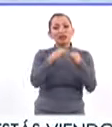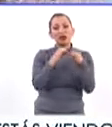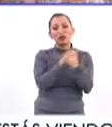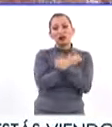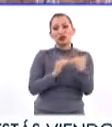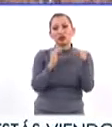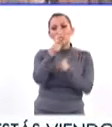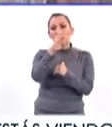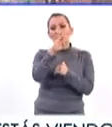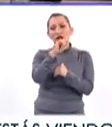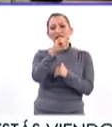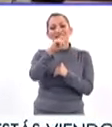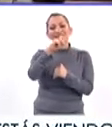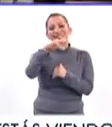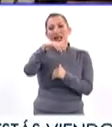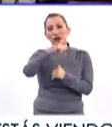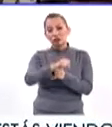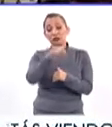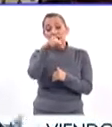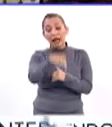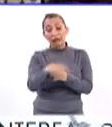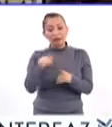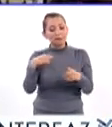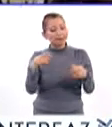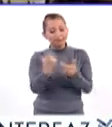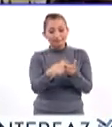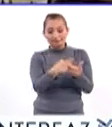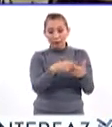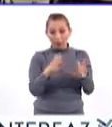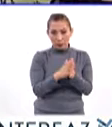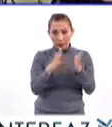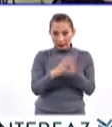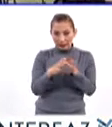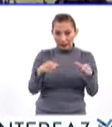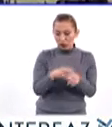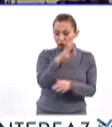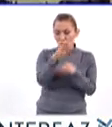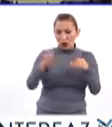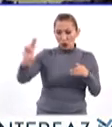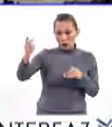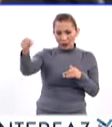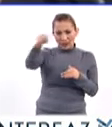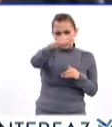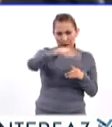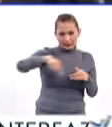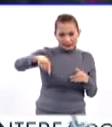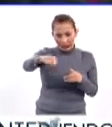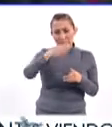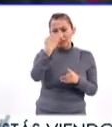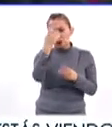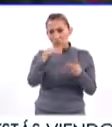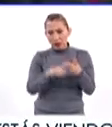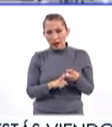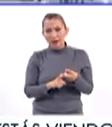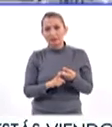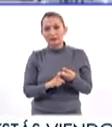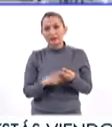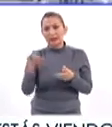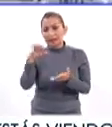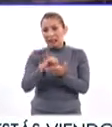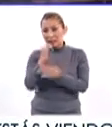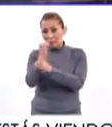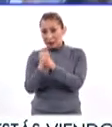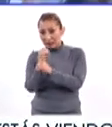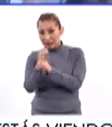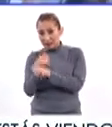Superior Rosario Castellanos, que está conformándose con la participación de todas las universidades, escuelas y centros